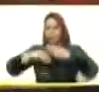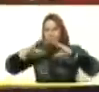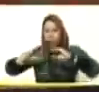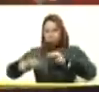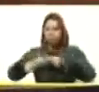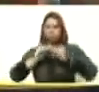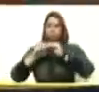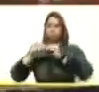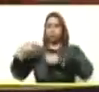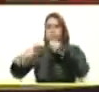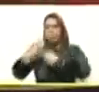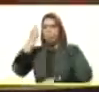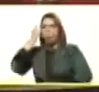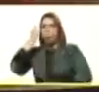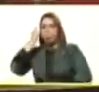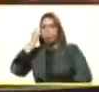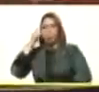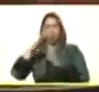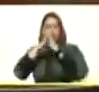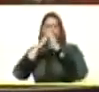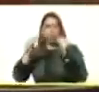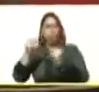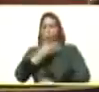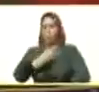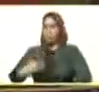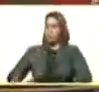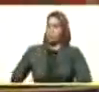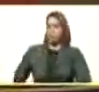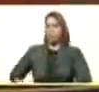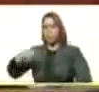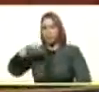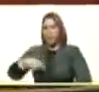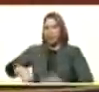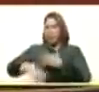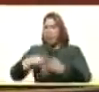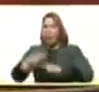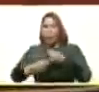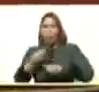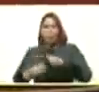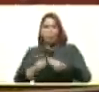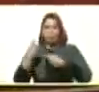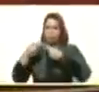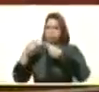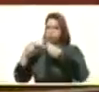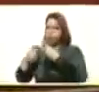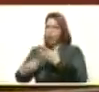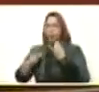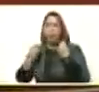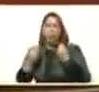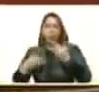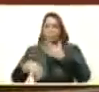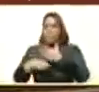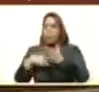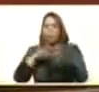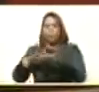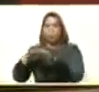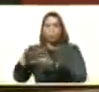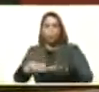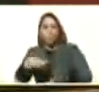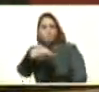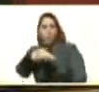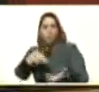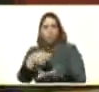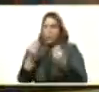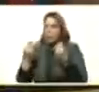cada día. En todo, mi comandante, en el cómo hacer las cosas, en el cómo vamos a solucionar las cosas,